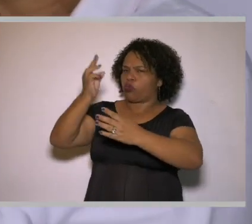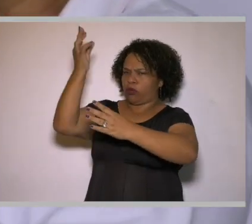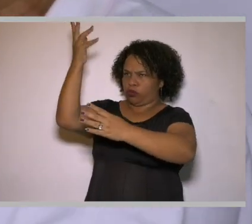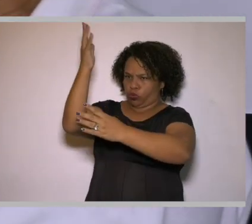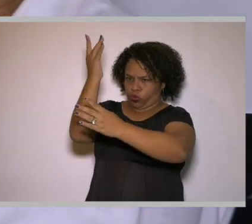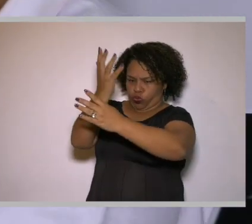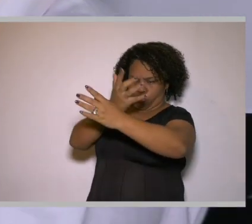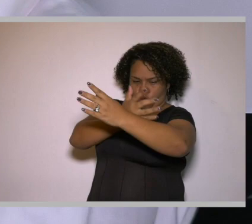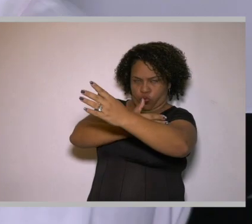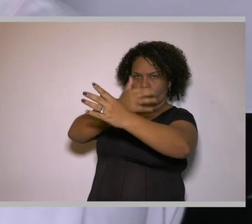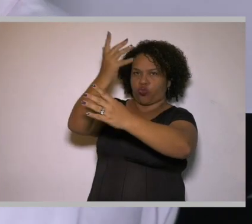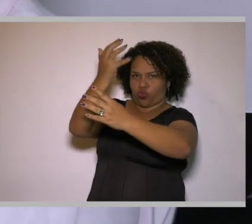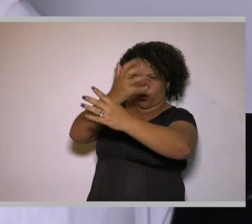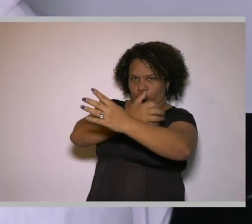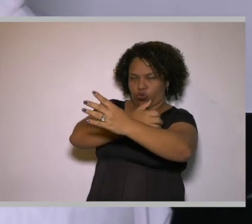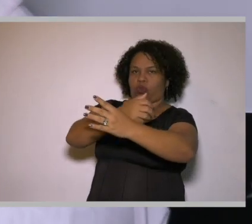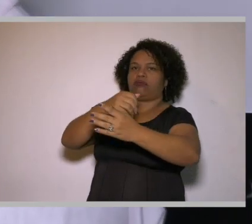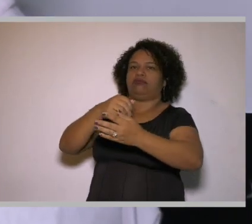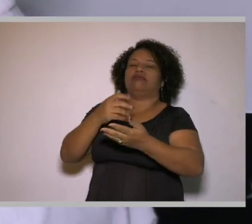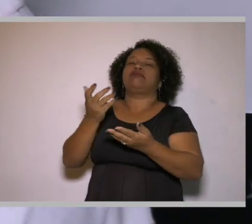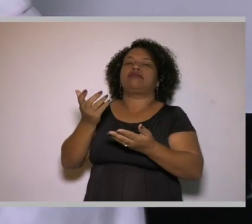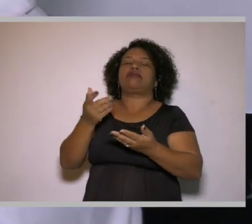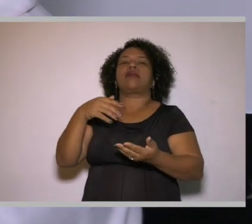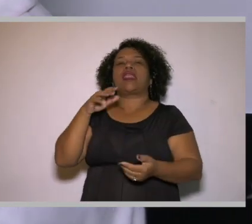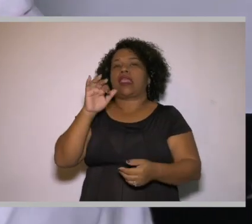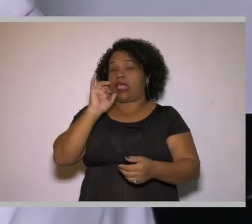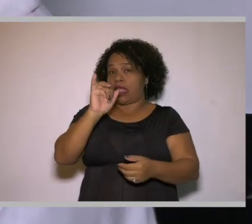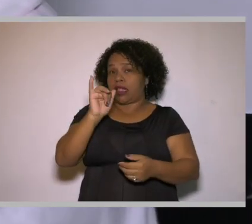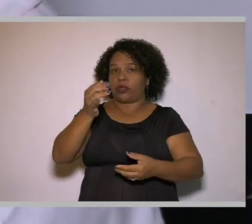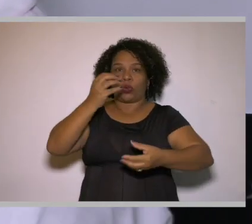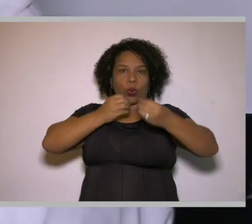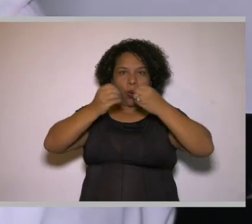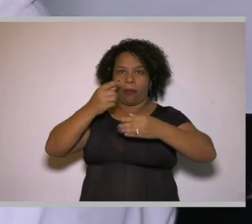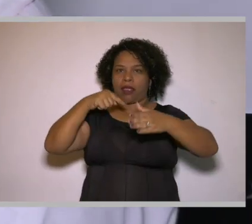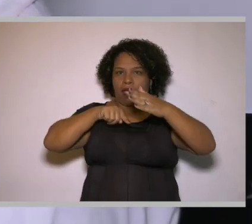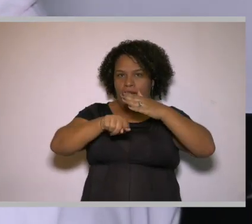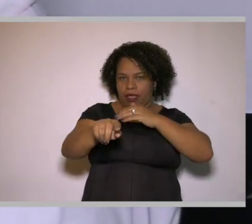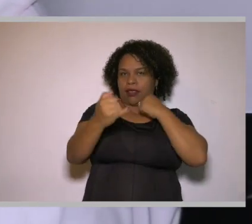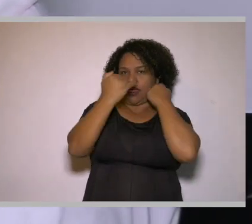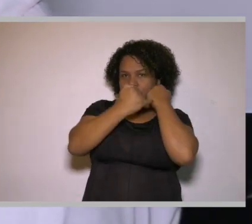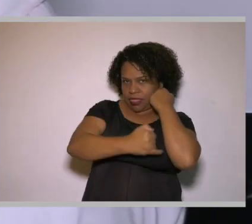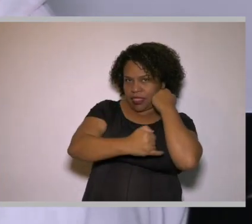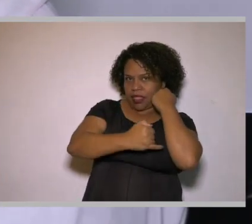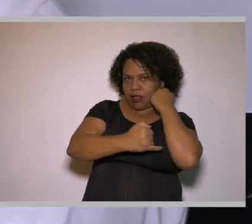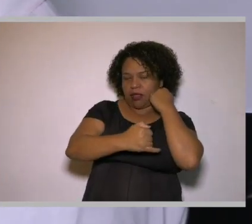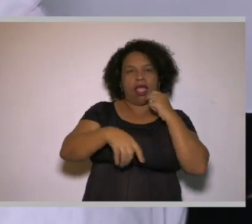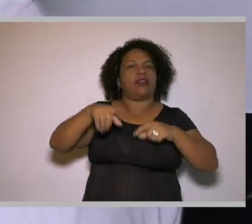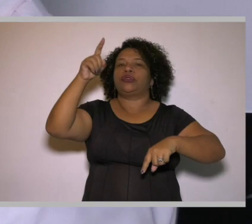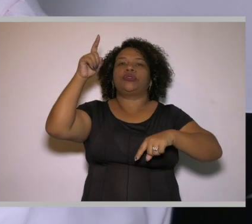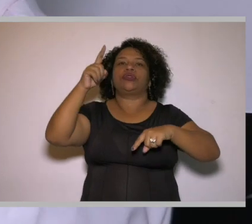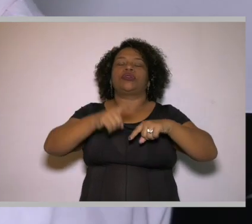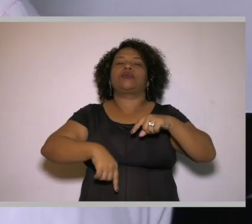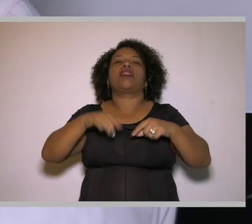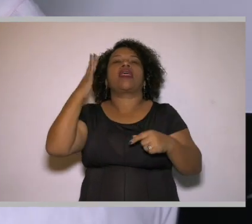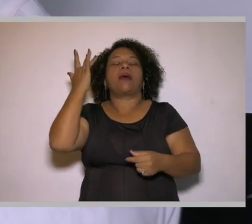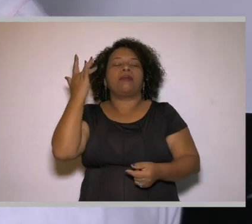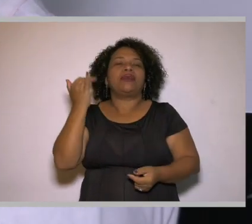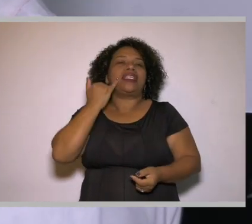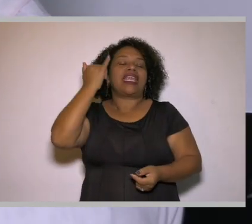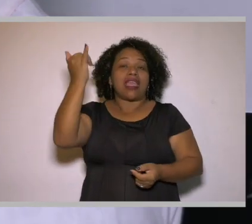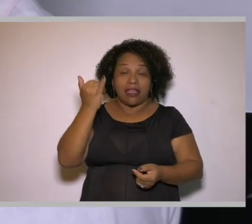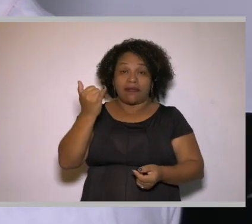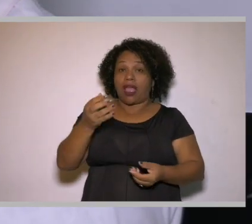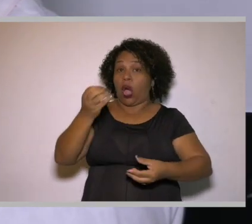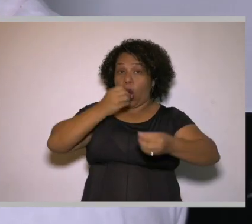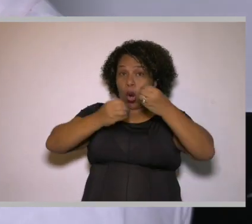el niño duerme o el adulto, puede ese alimento que está en el estómago pasar al pulmón y es una catástrofe